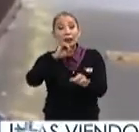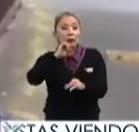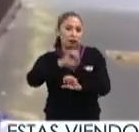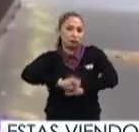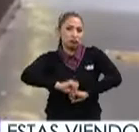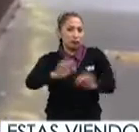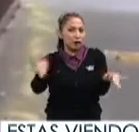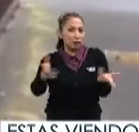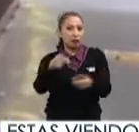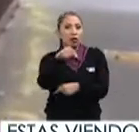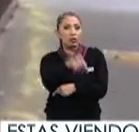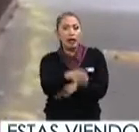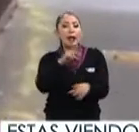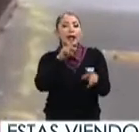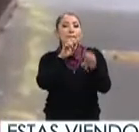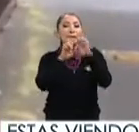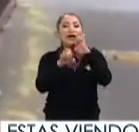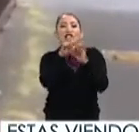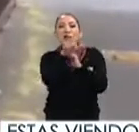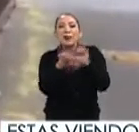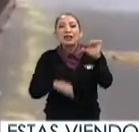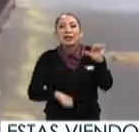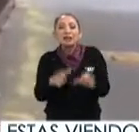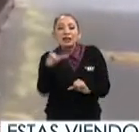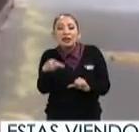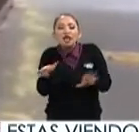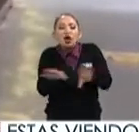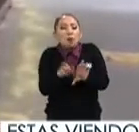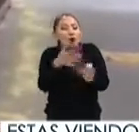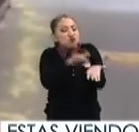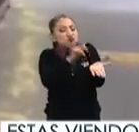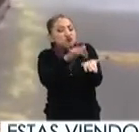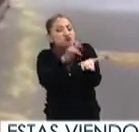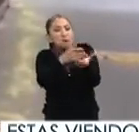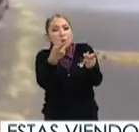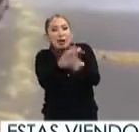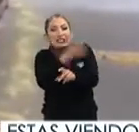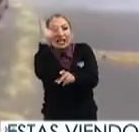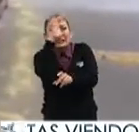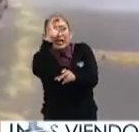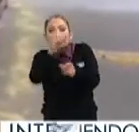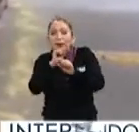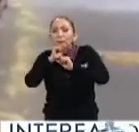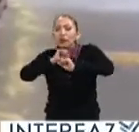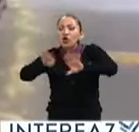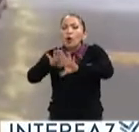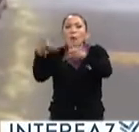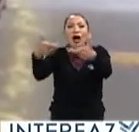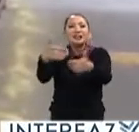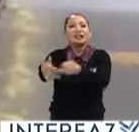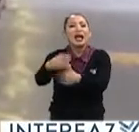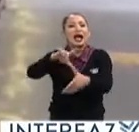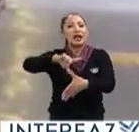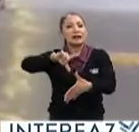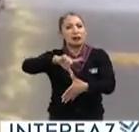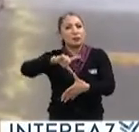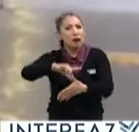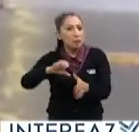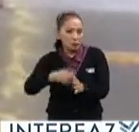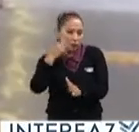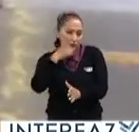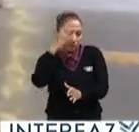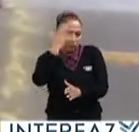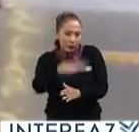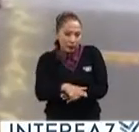por supuesto, del periodismo y de cómo se reportan los sucesos científicos a Latinoamérica. Como